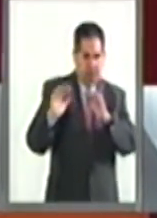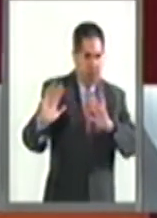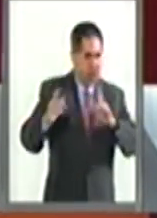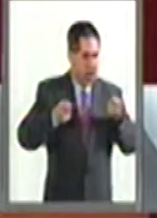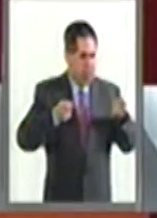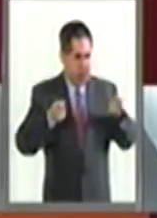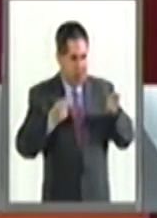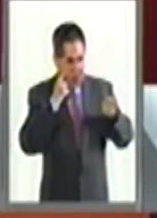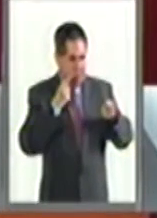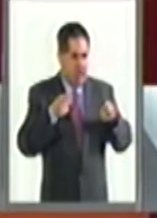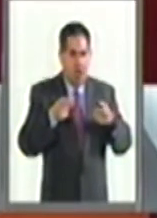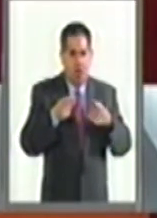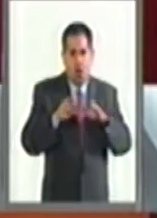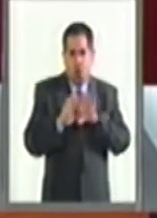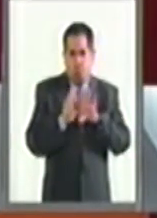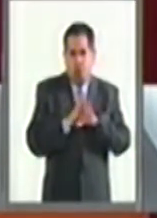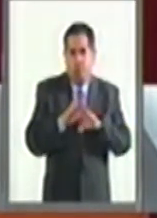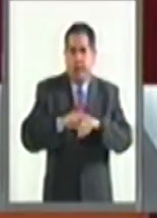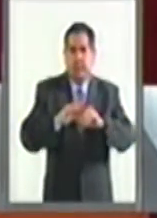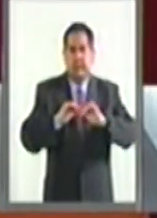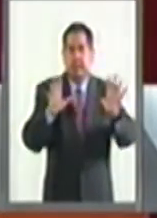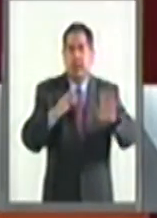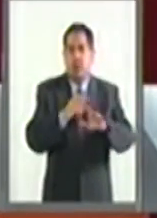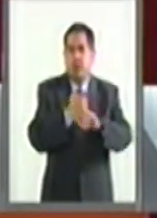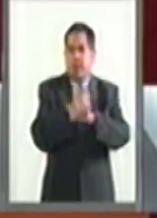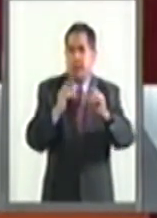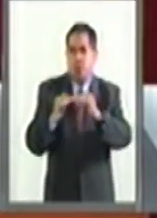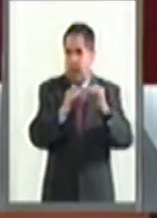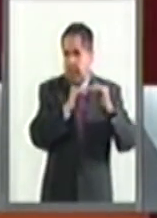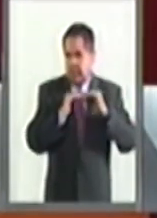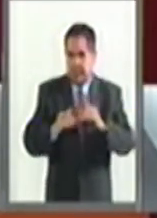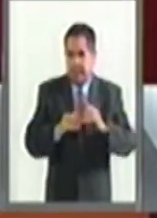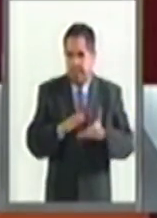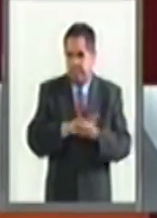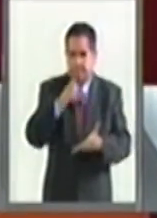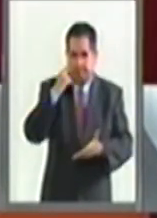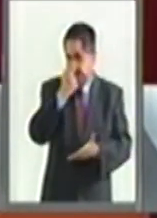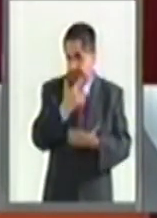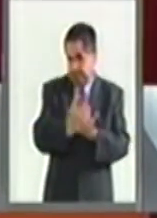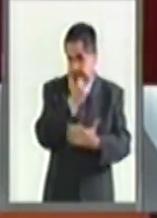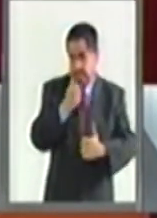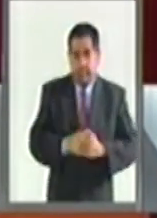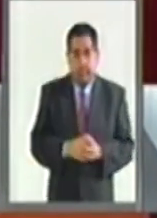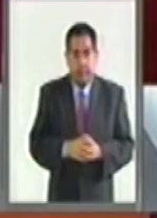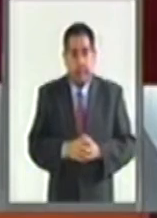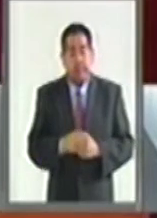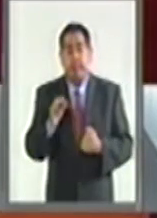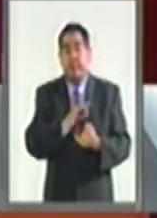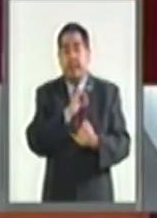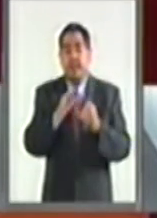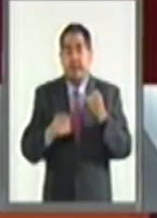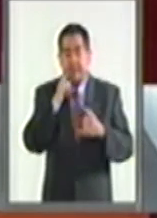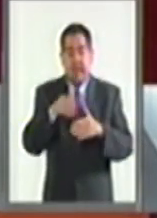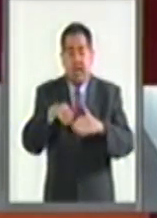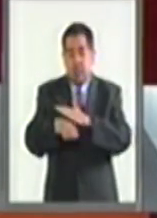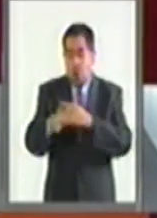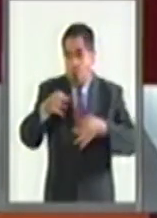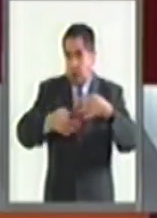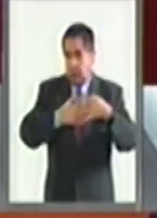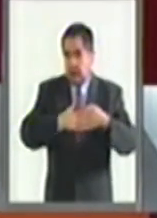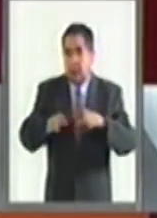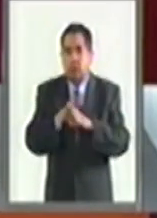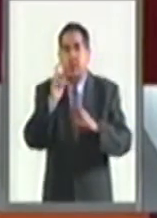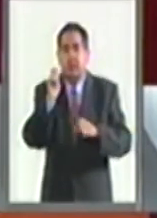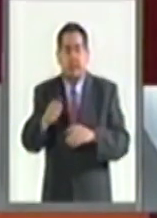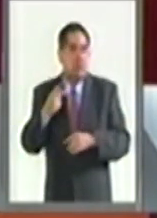contrapesos, contribuyendo a la consolidación de la democracia. Finalmente, debemos entender el acceso a la justicia